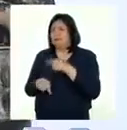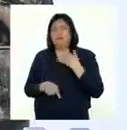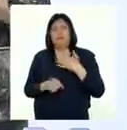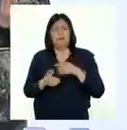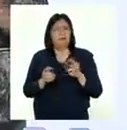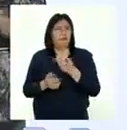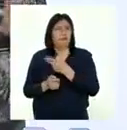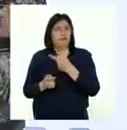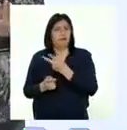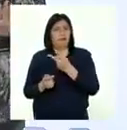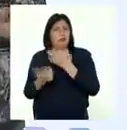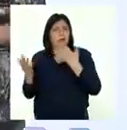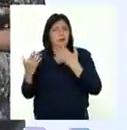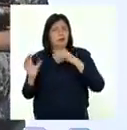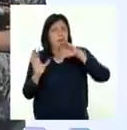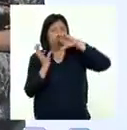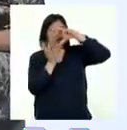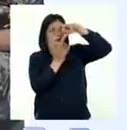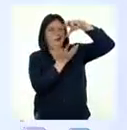común, el calentamiento global.